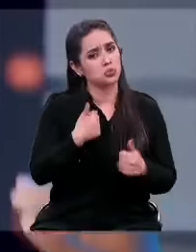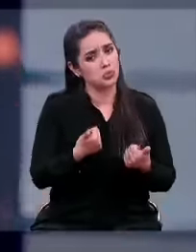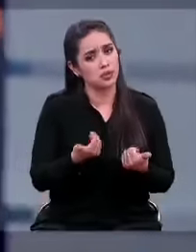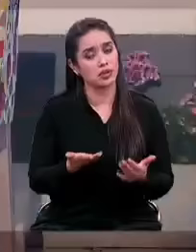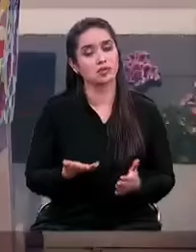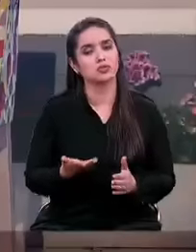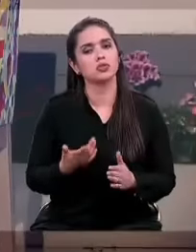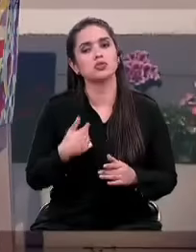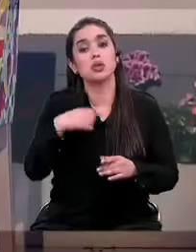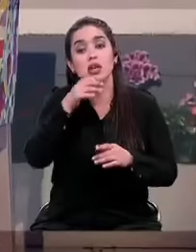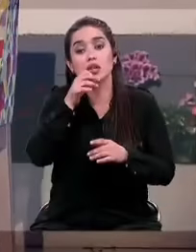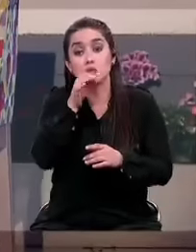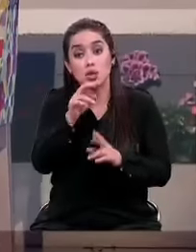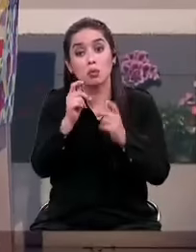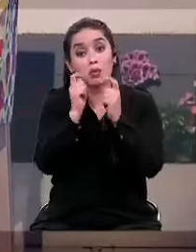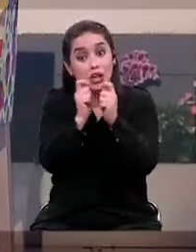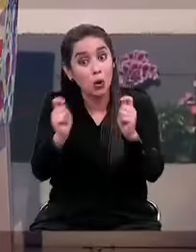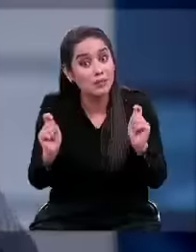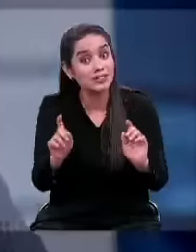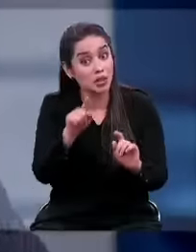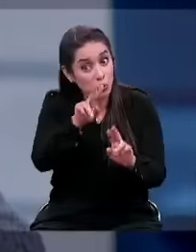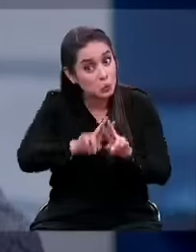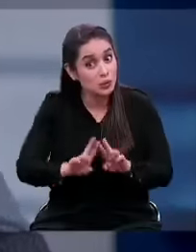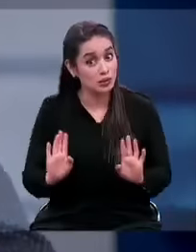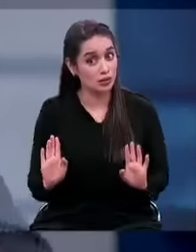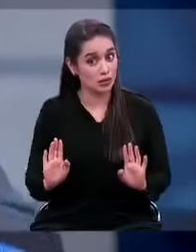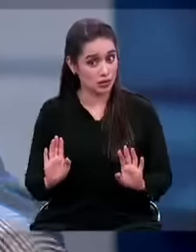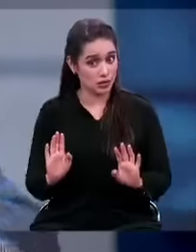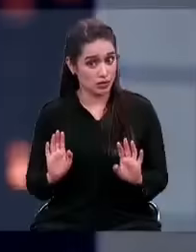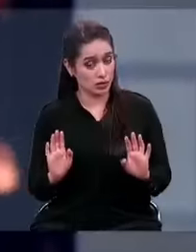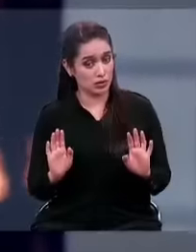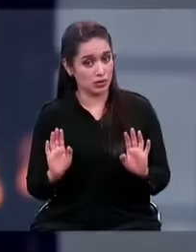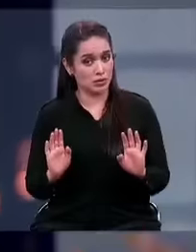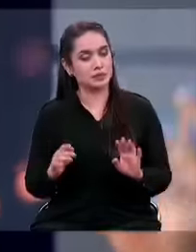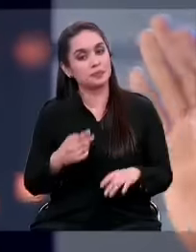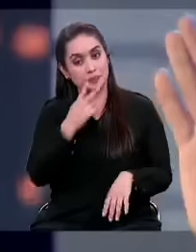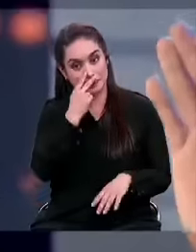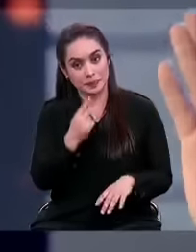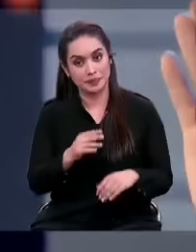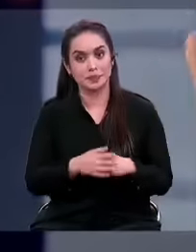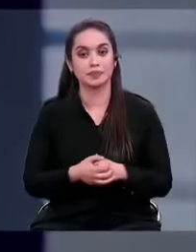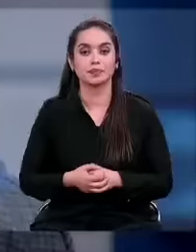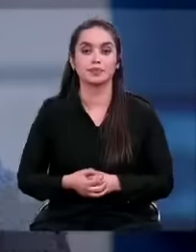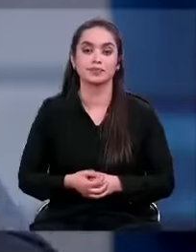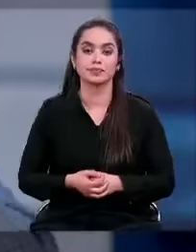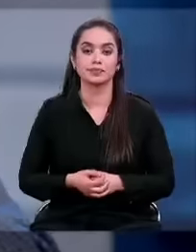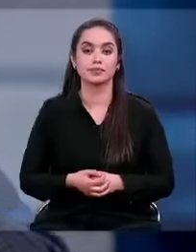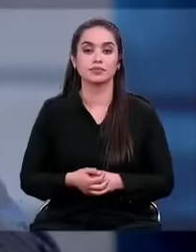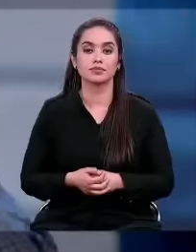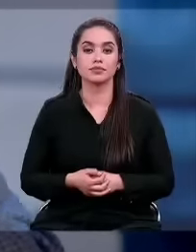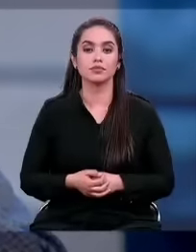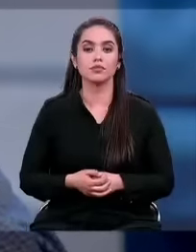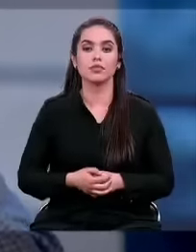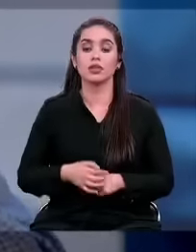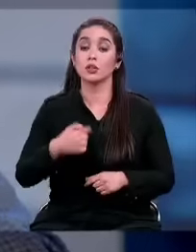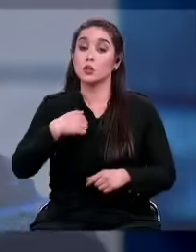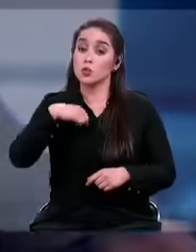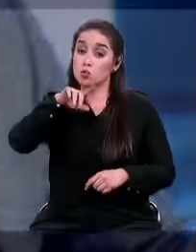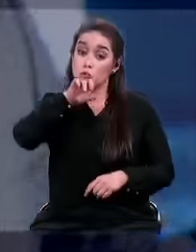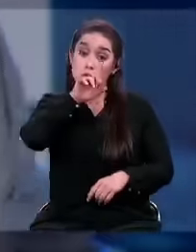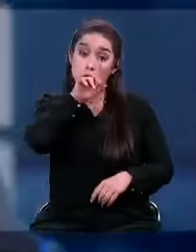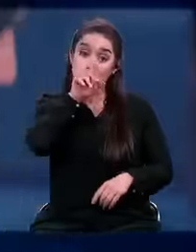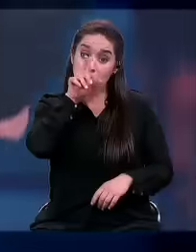Yo lo digo por el comercial, por eso. No, estoy súper bien. Mire. Yo le voy a hacer una pregunta,